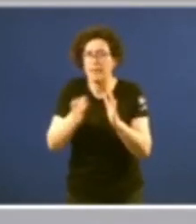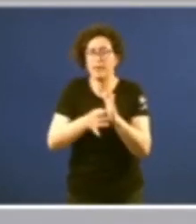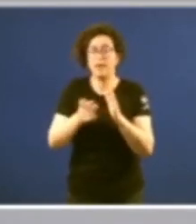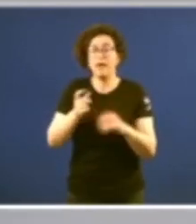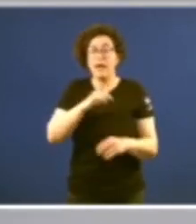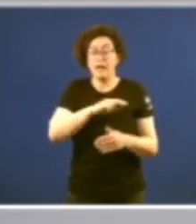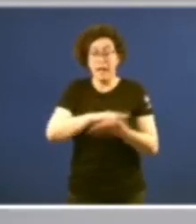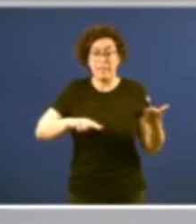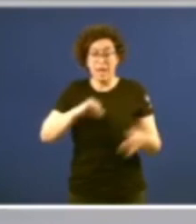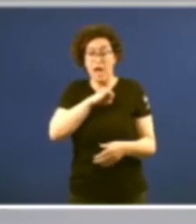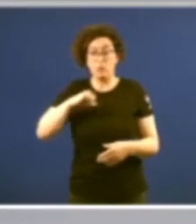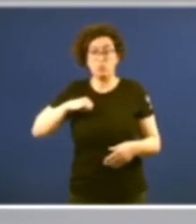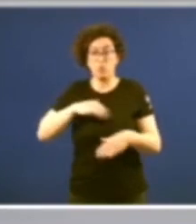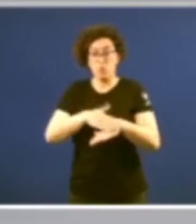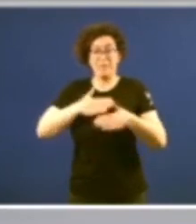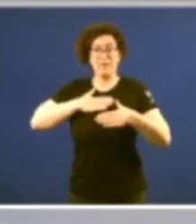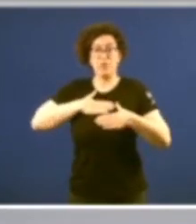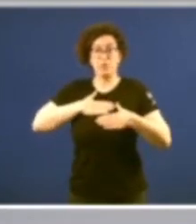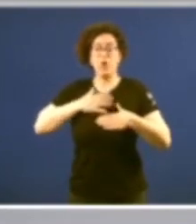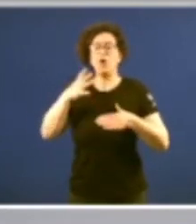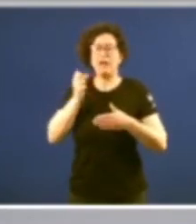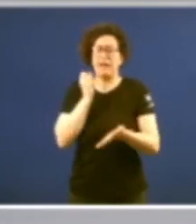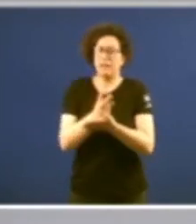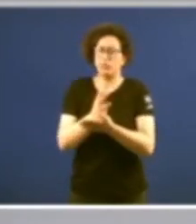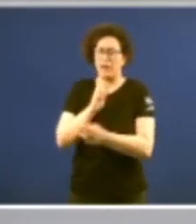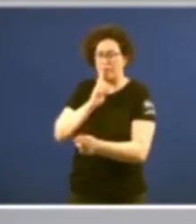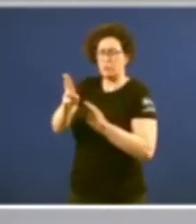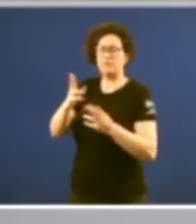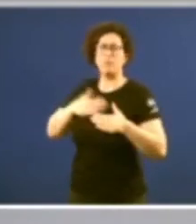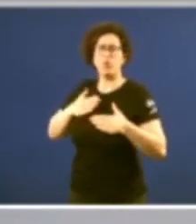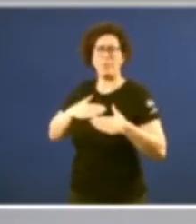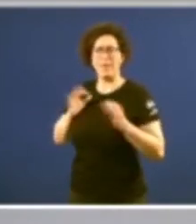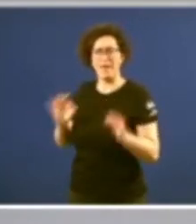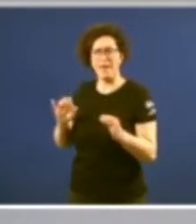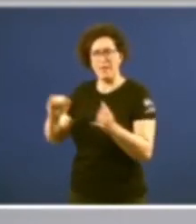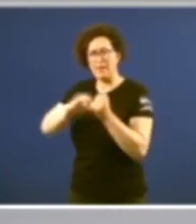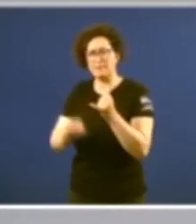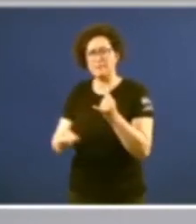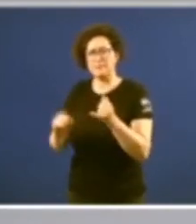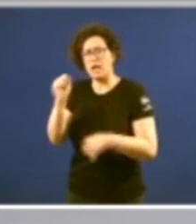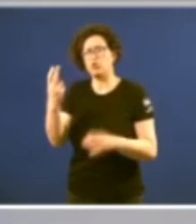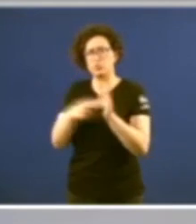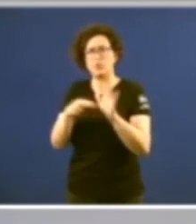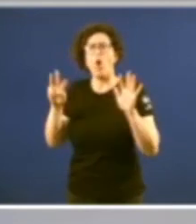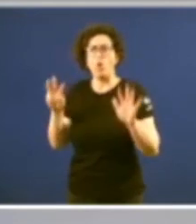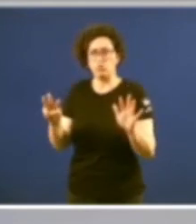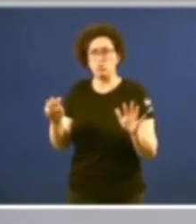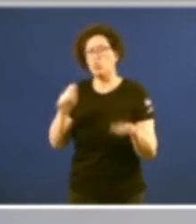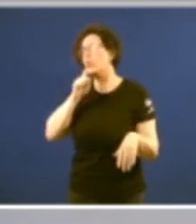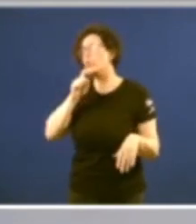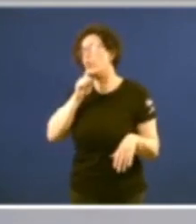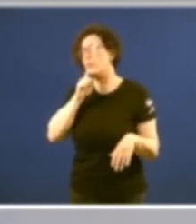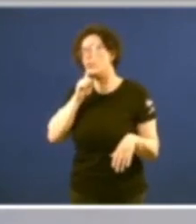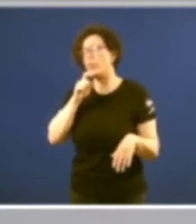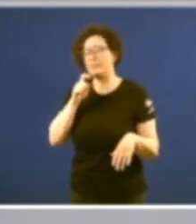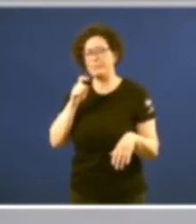Galicia autogovernada asume o reto de darlle unha resposta propia a crise do 2008 mediante medidas